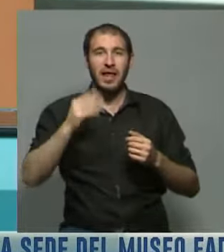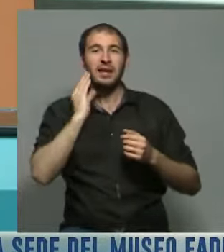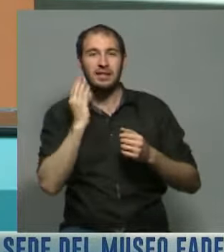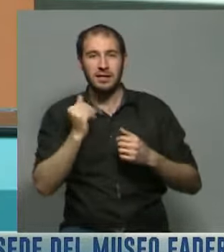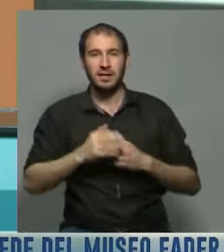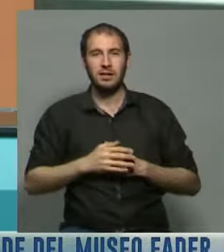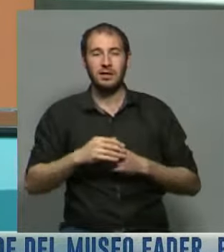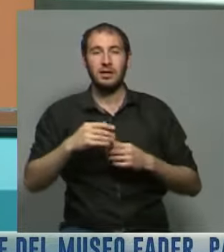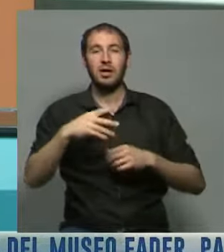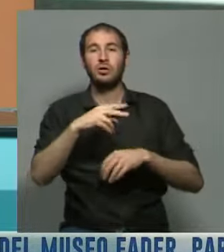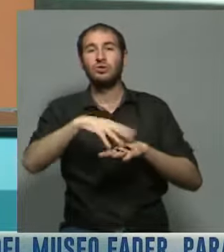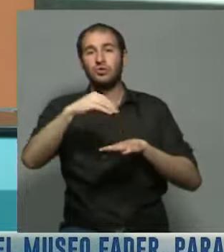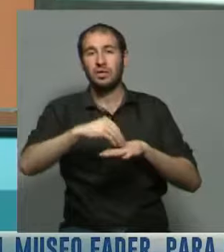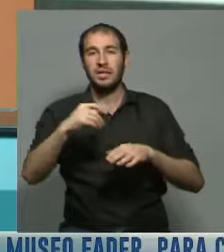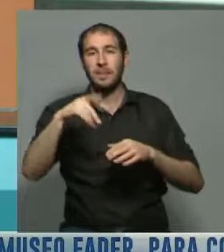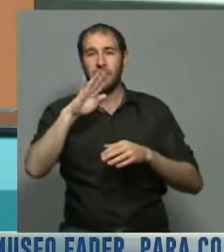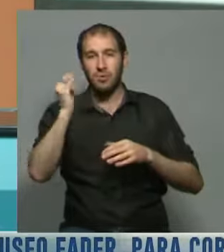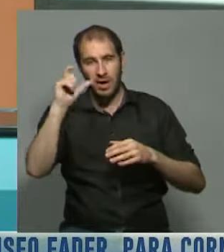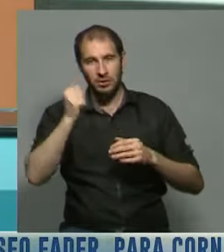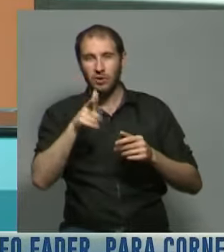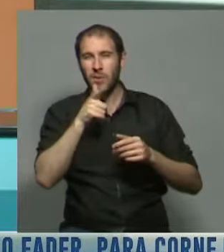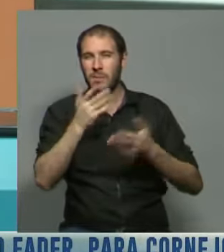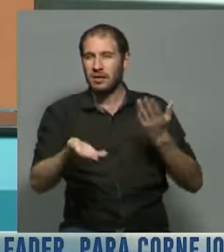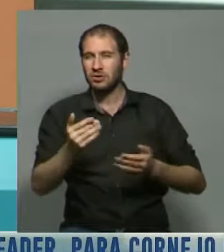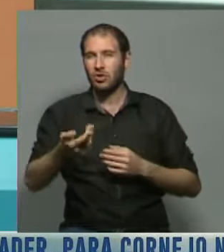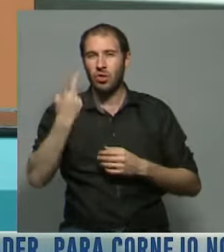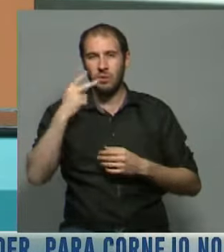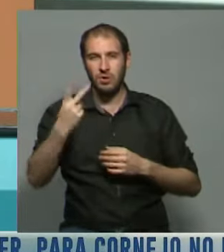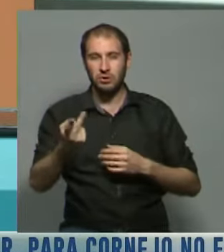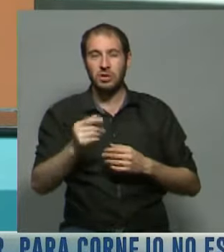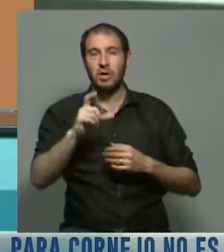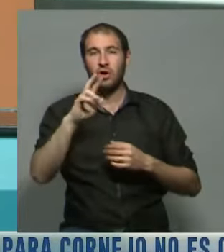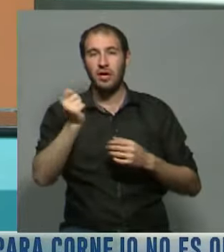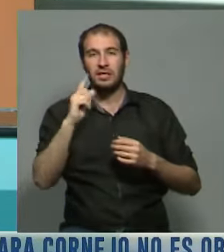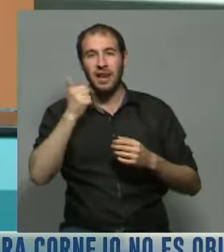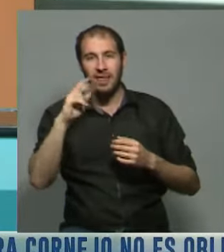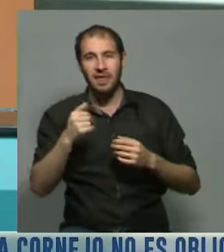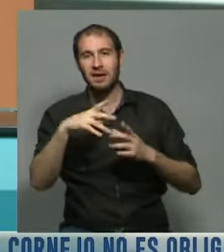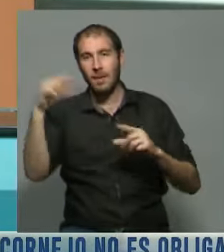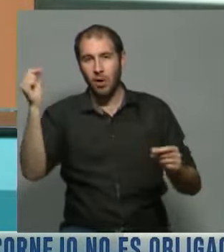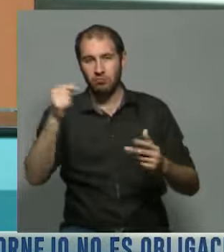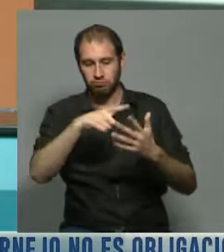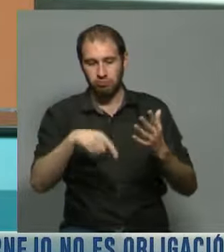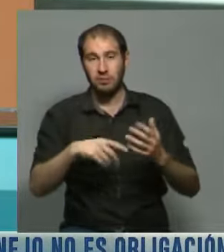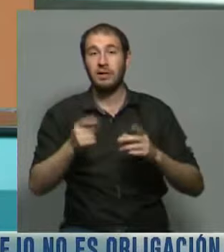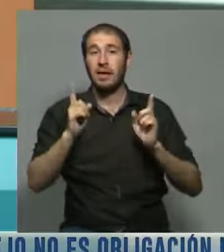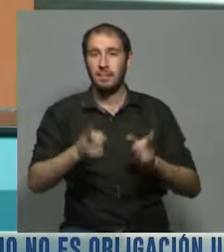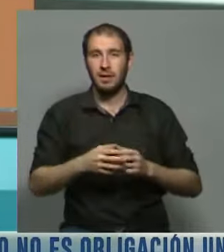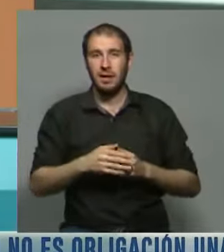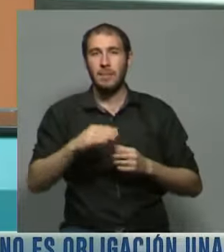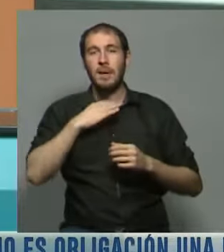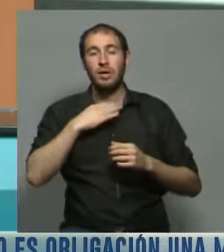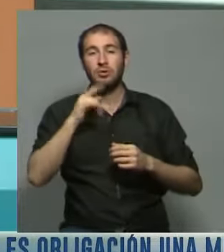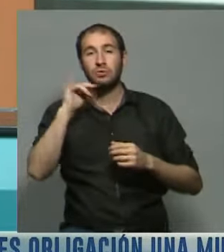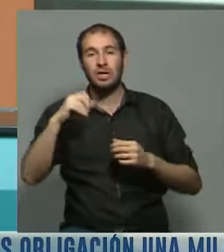Inglaterra, Suecia y Marruecos, uh-huh. Muy similar al grupo del año 2002. Con Croacia, con Islandia o Japón, podría darse también México,